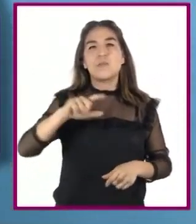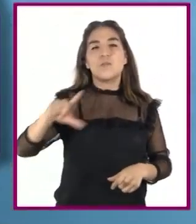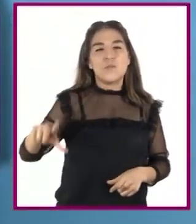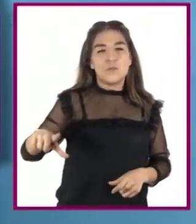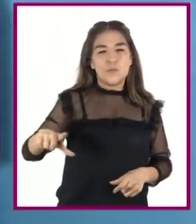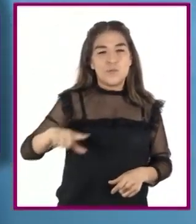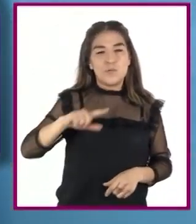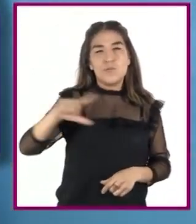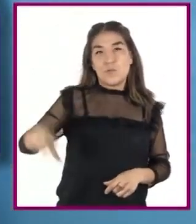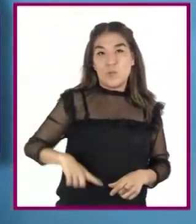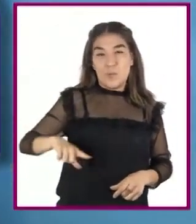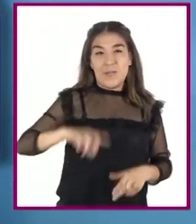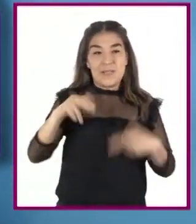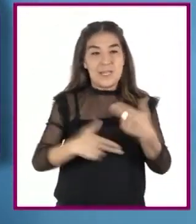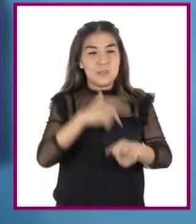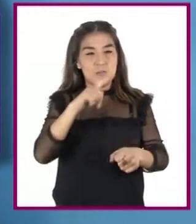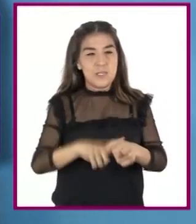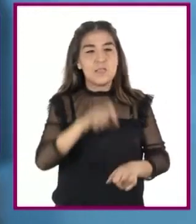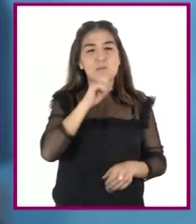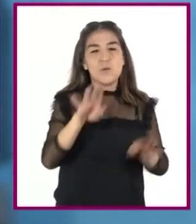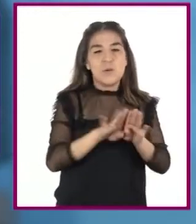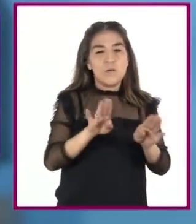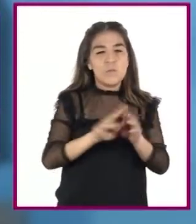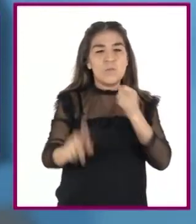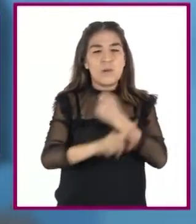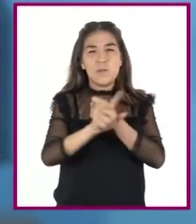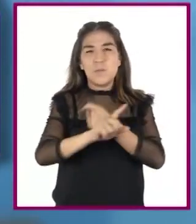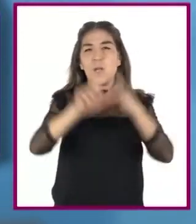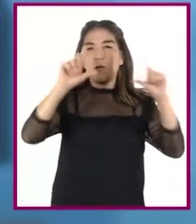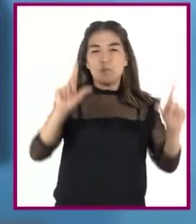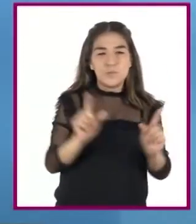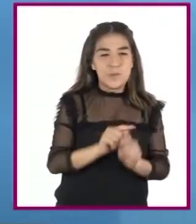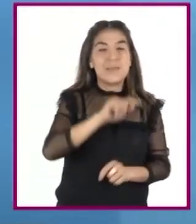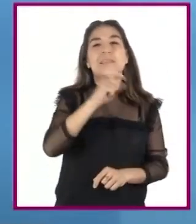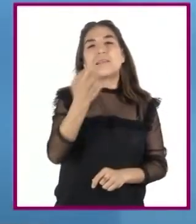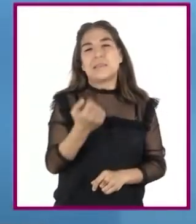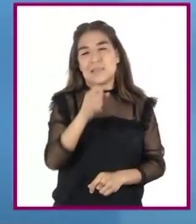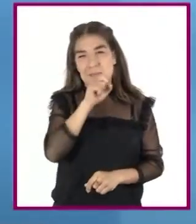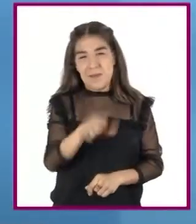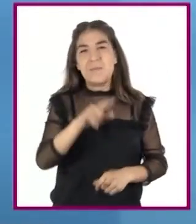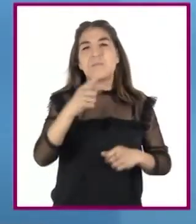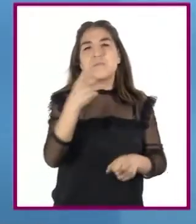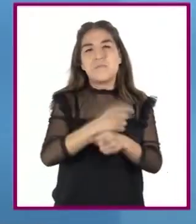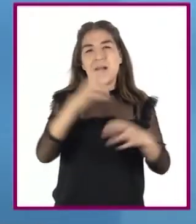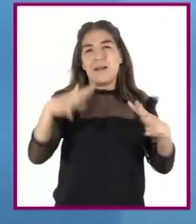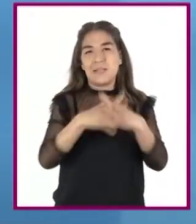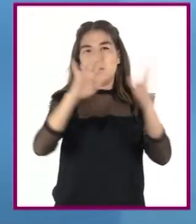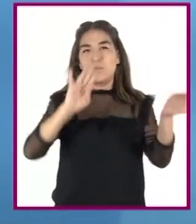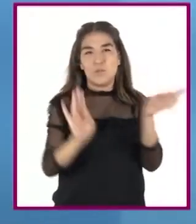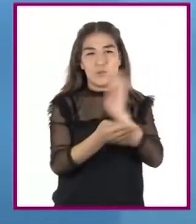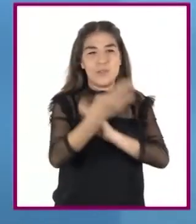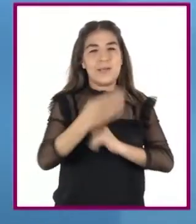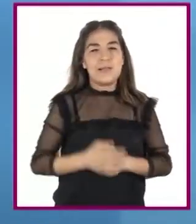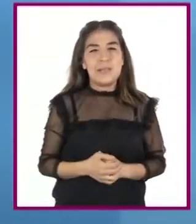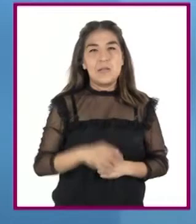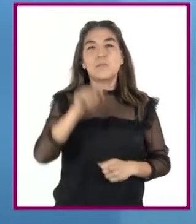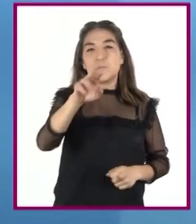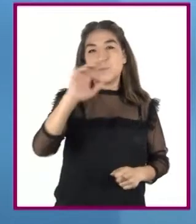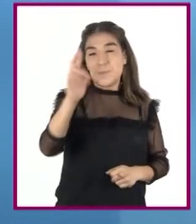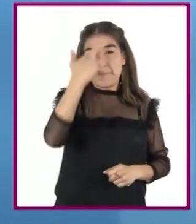nacionales, unificación y disolución y Primera Guerra Mundial. Recuerden que para